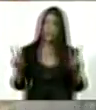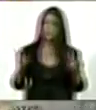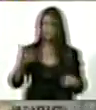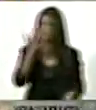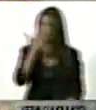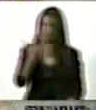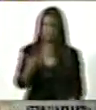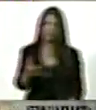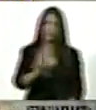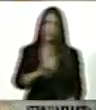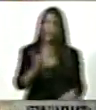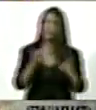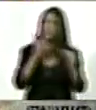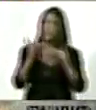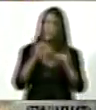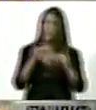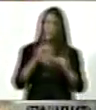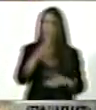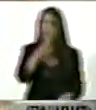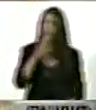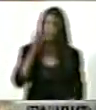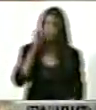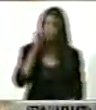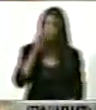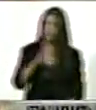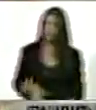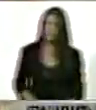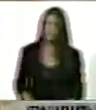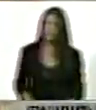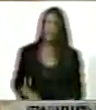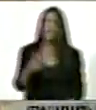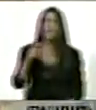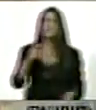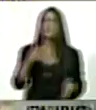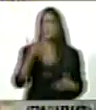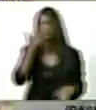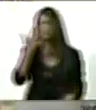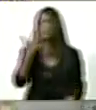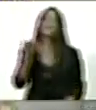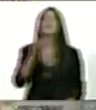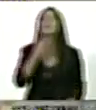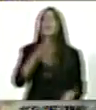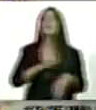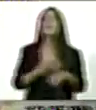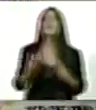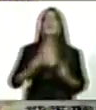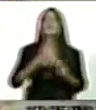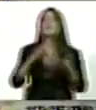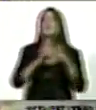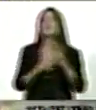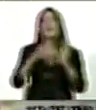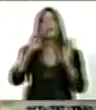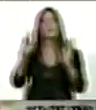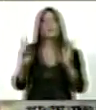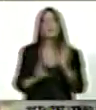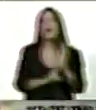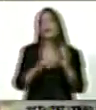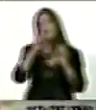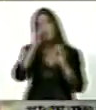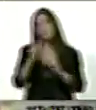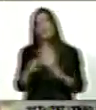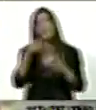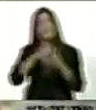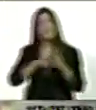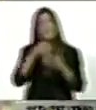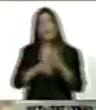cosa menos el discurso del señor Capriles Radonsky. Esto es cualquier cosa cuando dice porque convivir es respetar, reconocer,